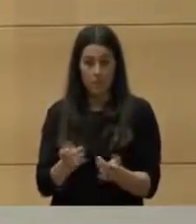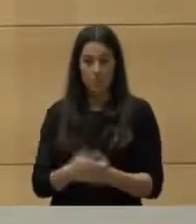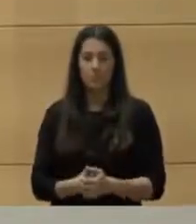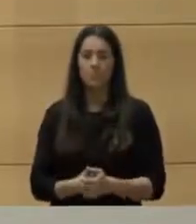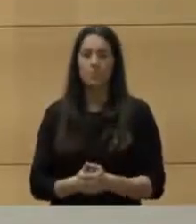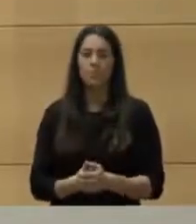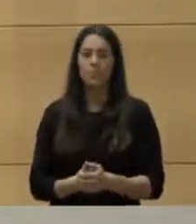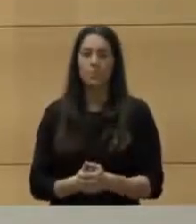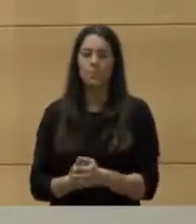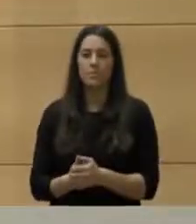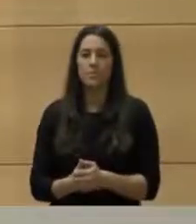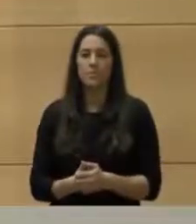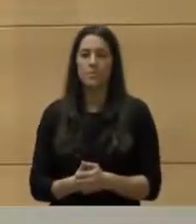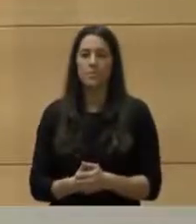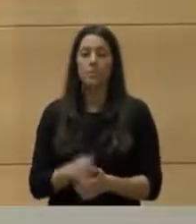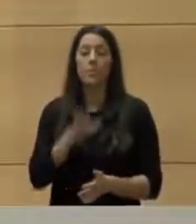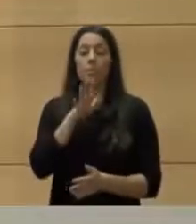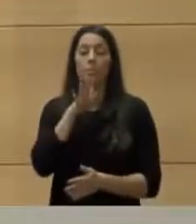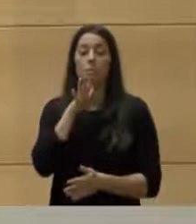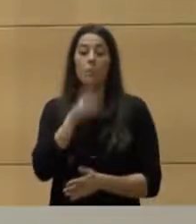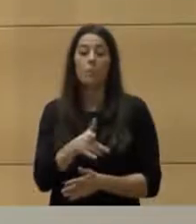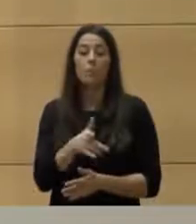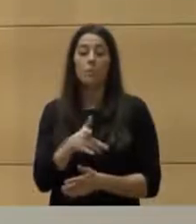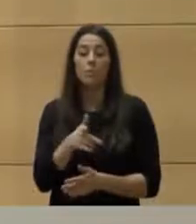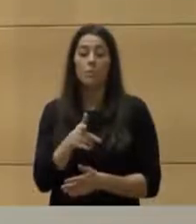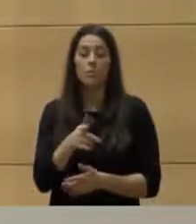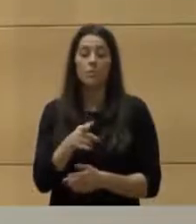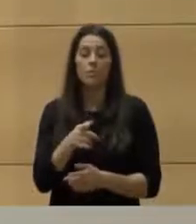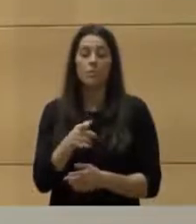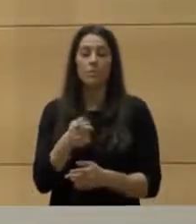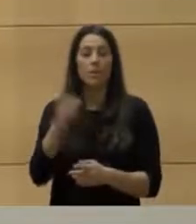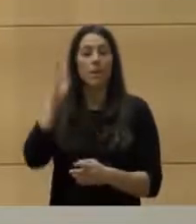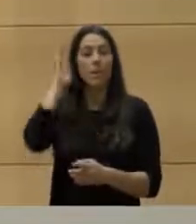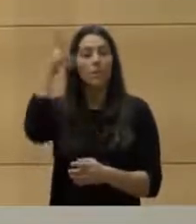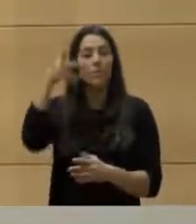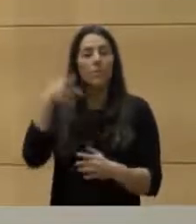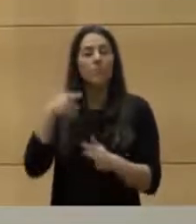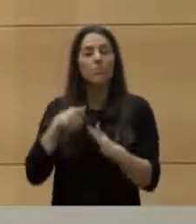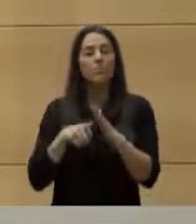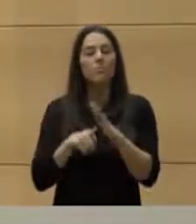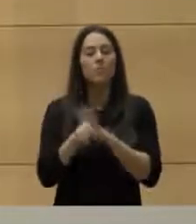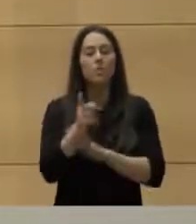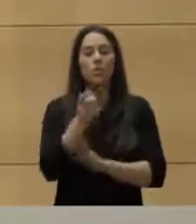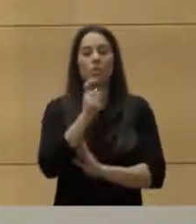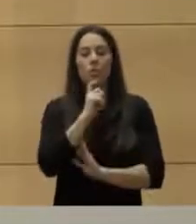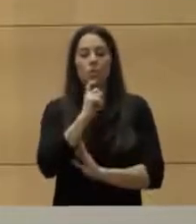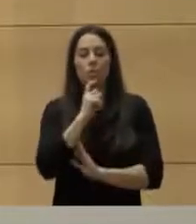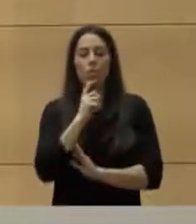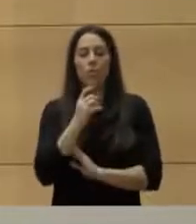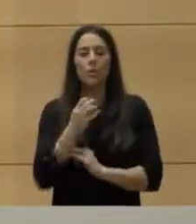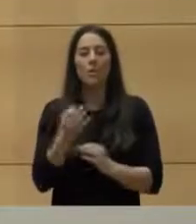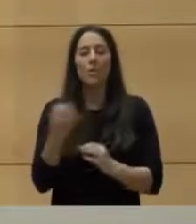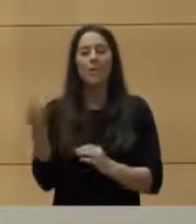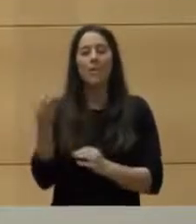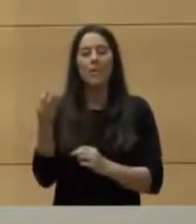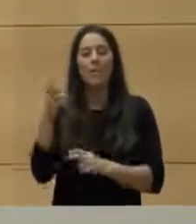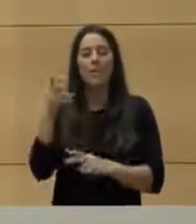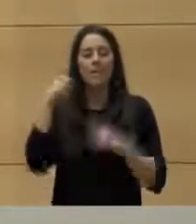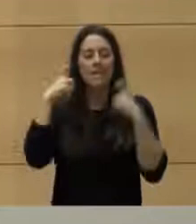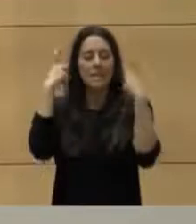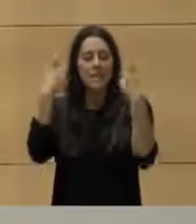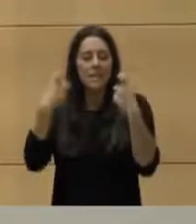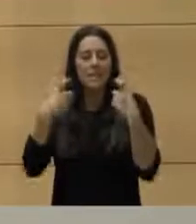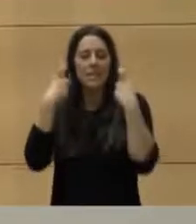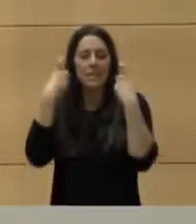nada. Por tanto, el desarrollo de esa república tiene que buscar la transversalidad de